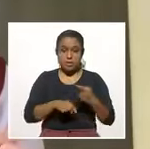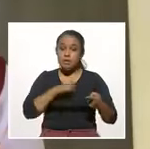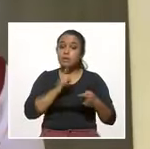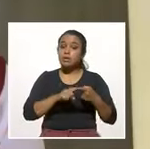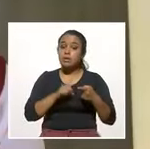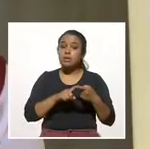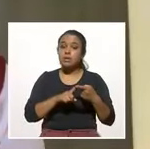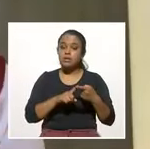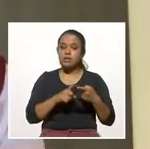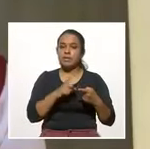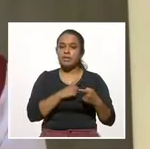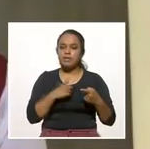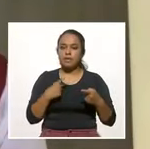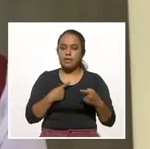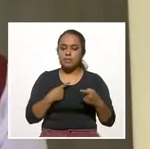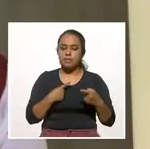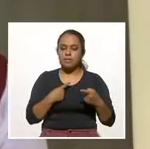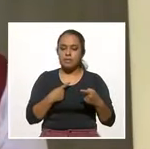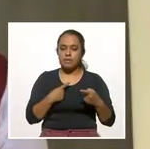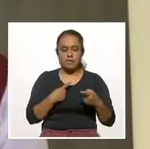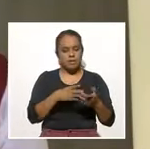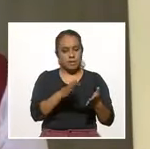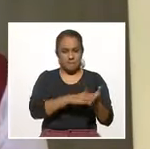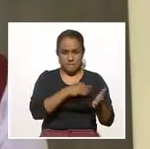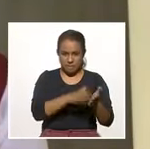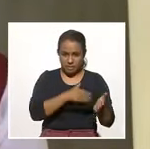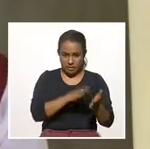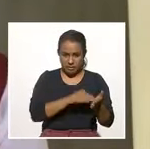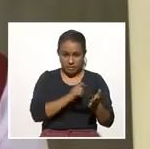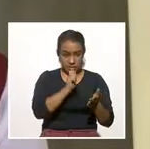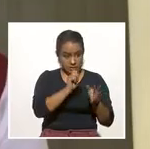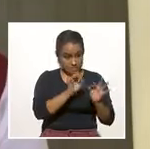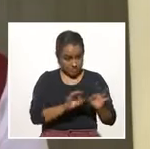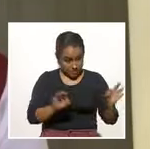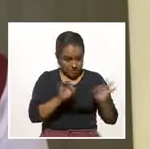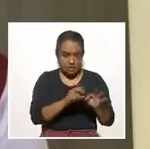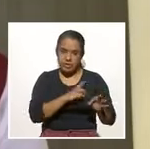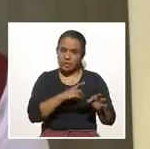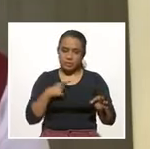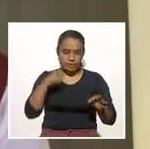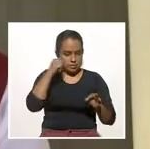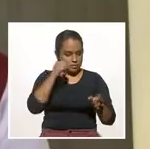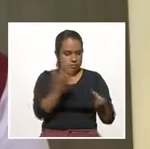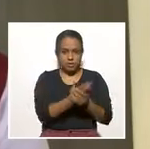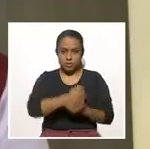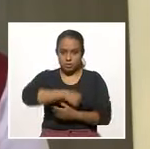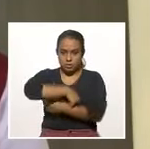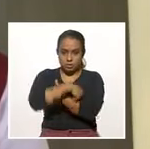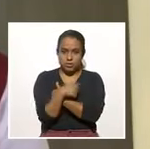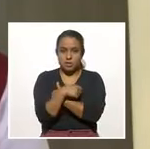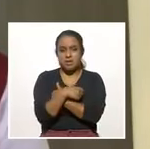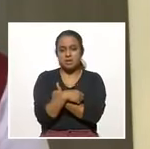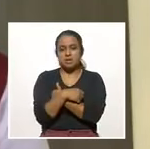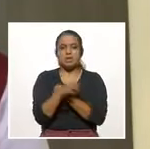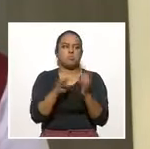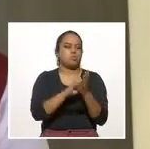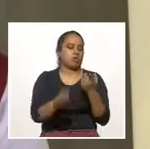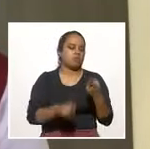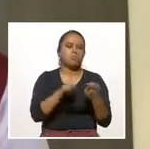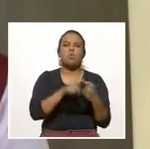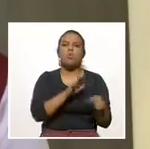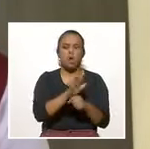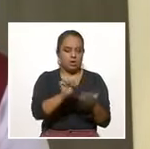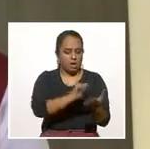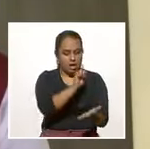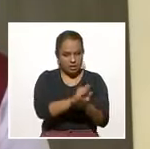ellos es tener al alcance los documentos de importancia, ¿sí? ¿A qué me refiero? Quizás como acta de nacimiento,